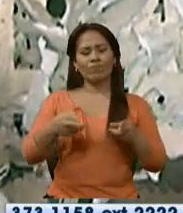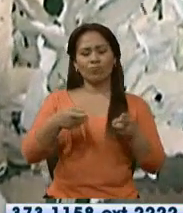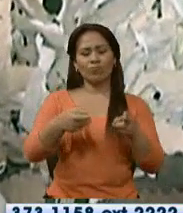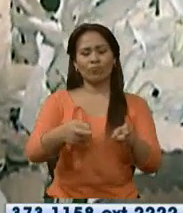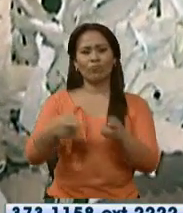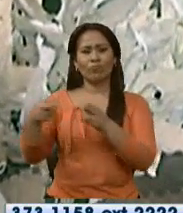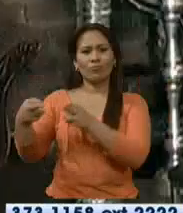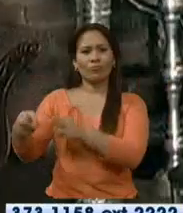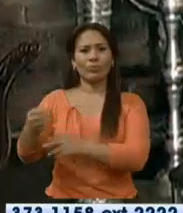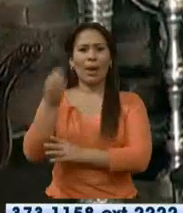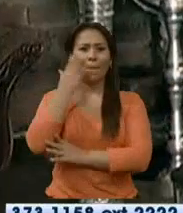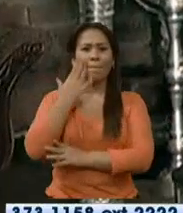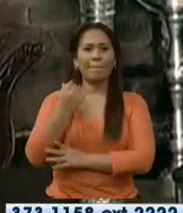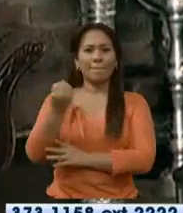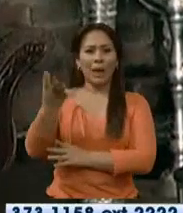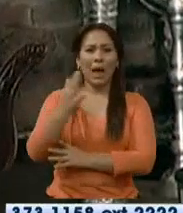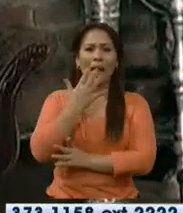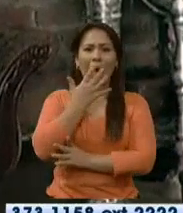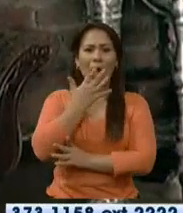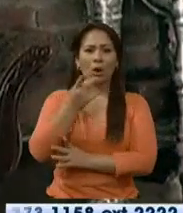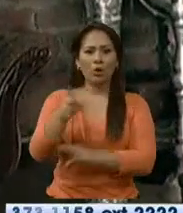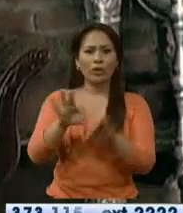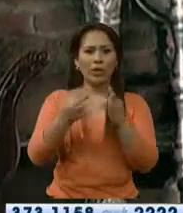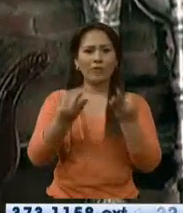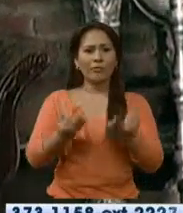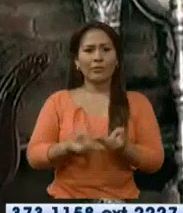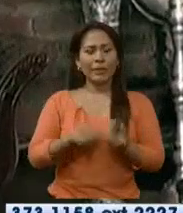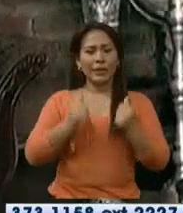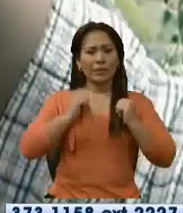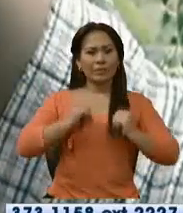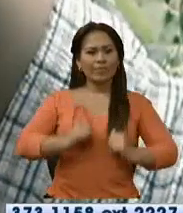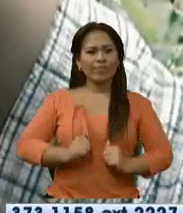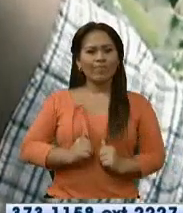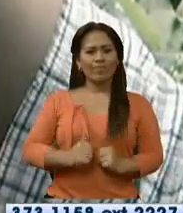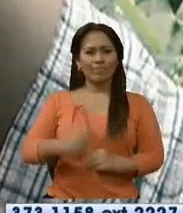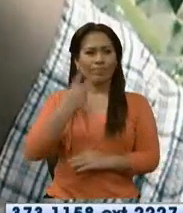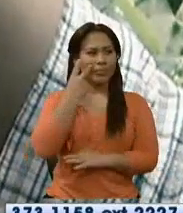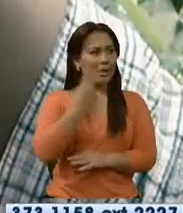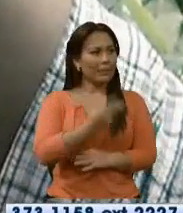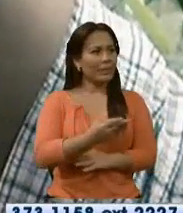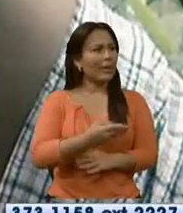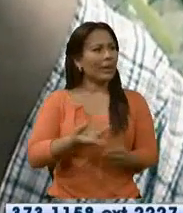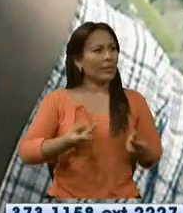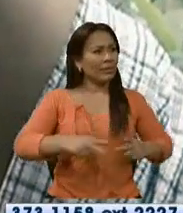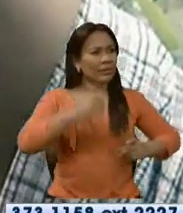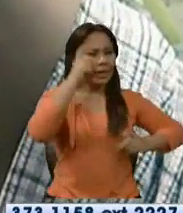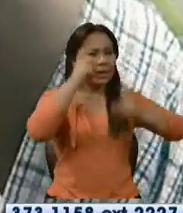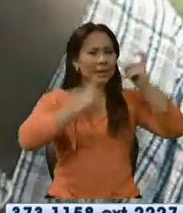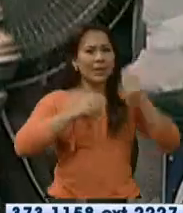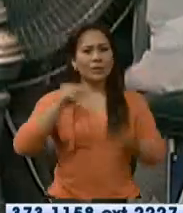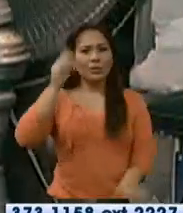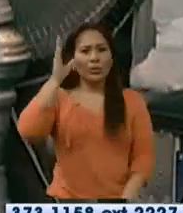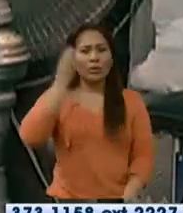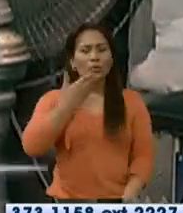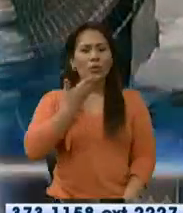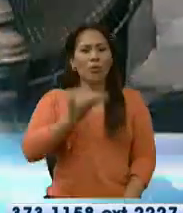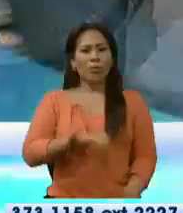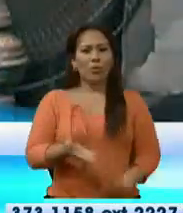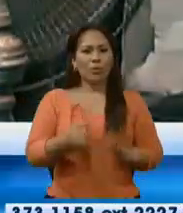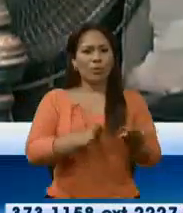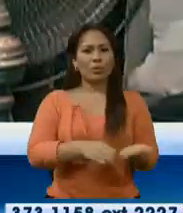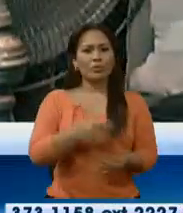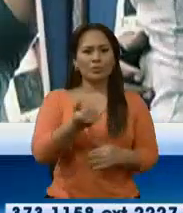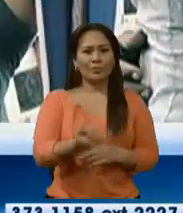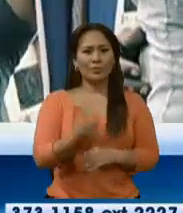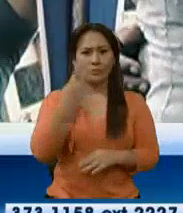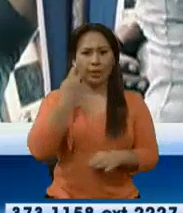cajas blancas, con el calor de la familia que su tristeza se marca ante la cara todavía de incredulidad. De esta